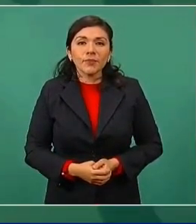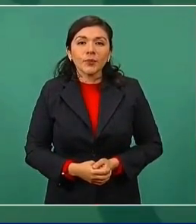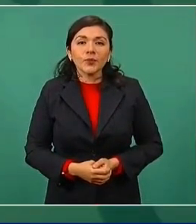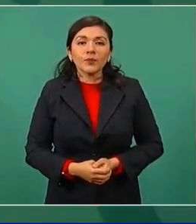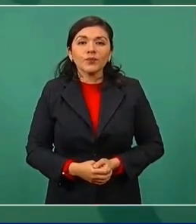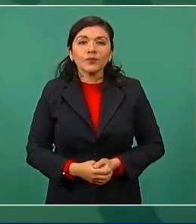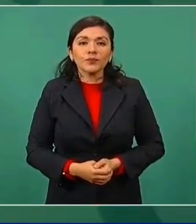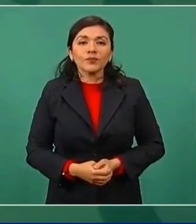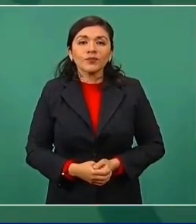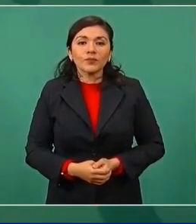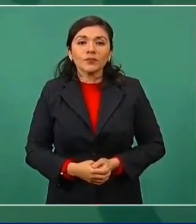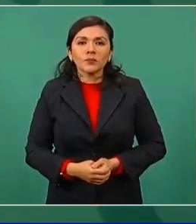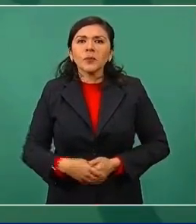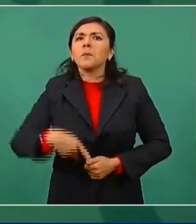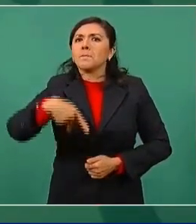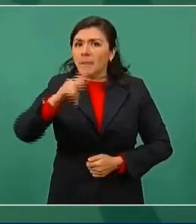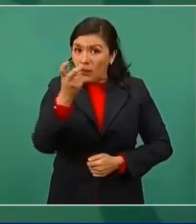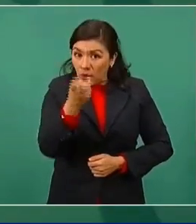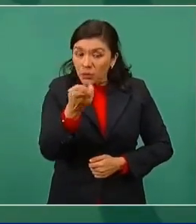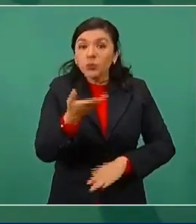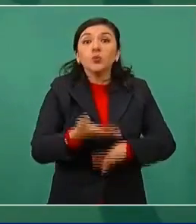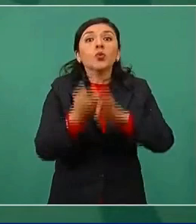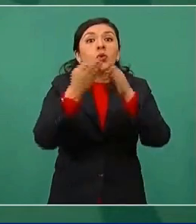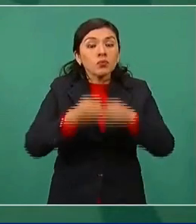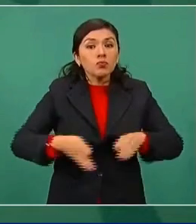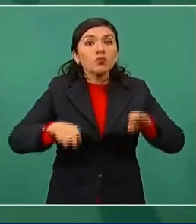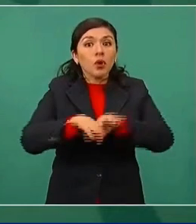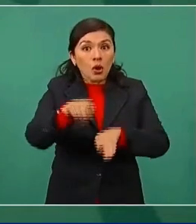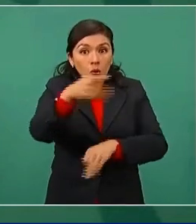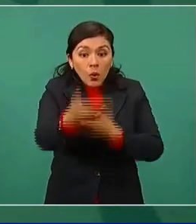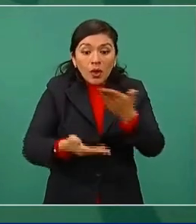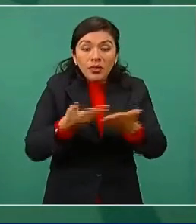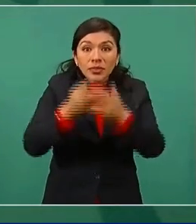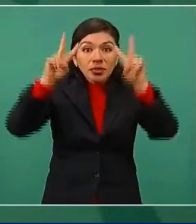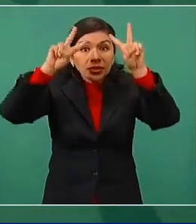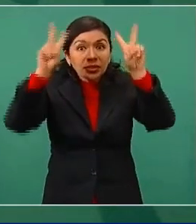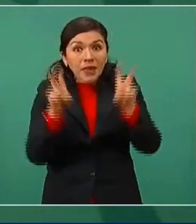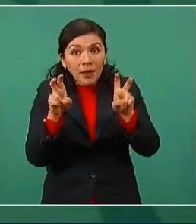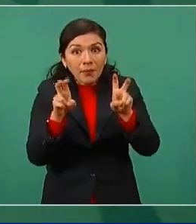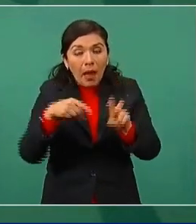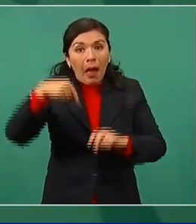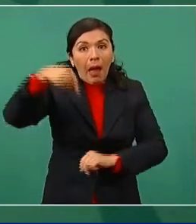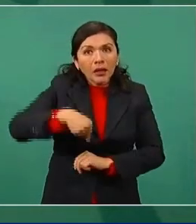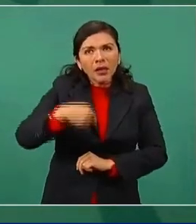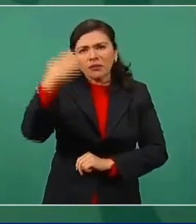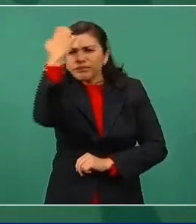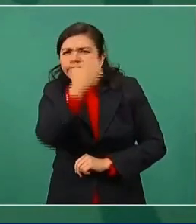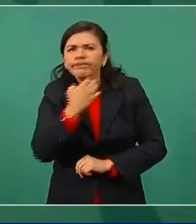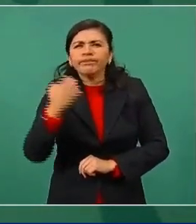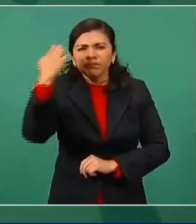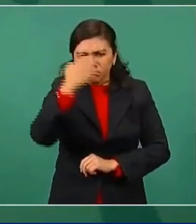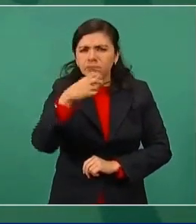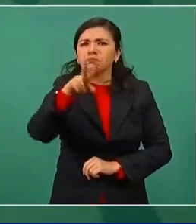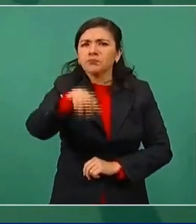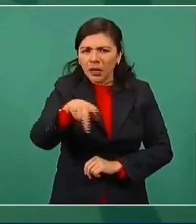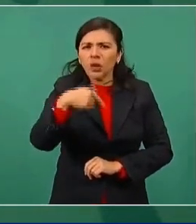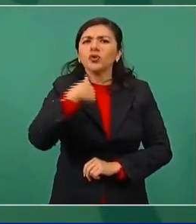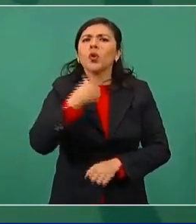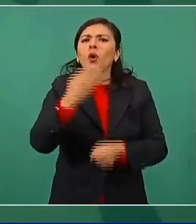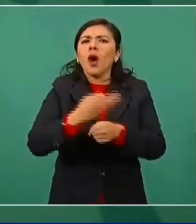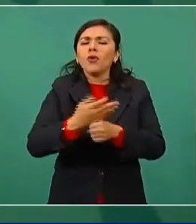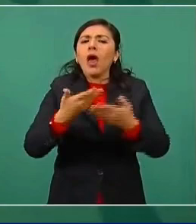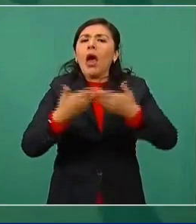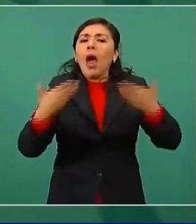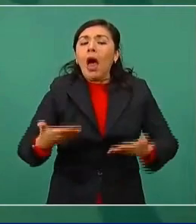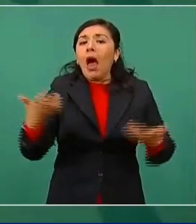Pero es muy importante que traigas estos temas y que se vaya analizando. Y sí, estamos haciendo una